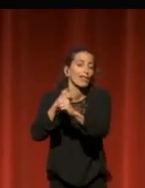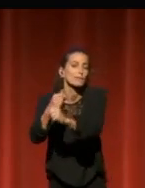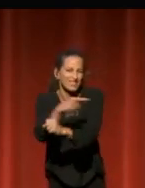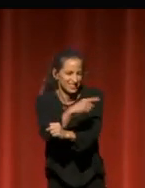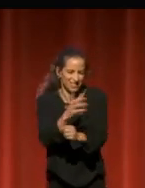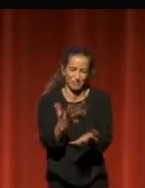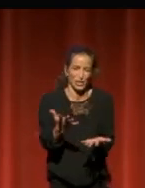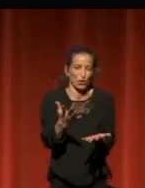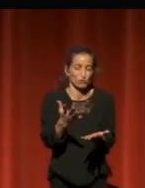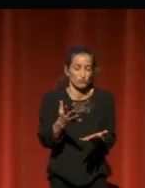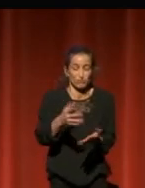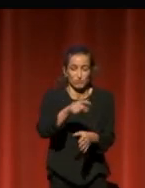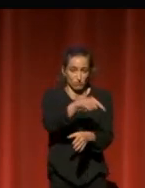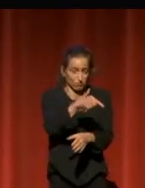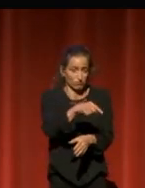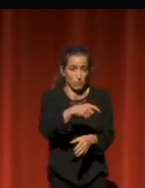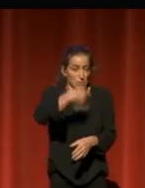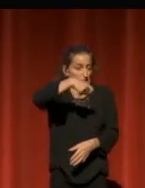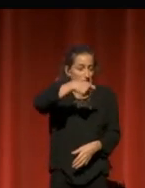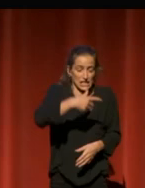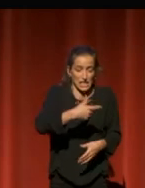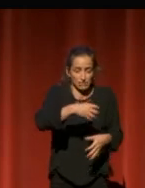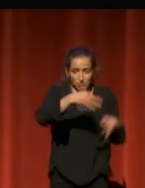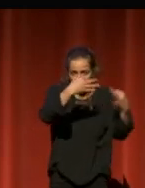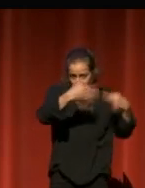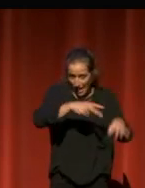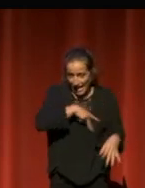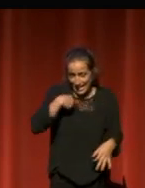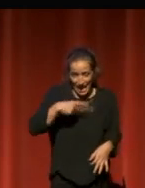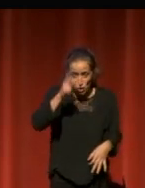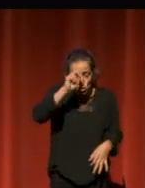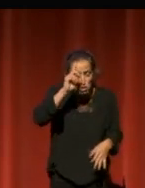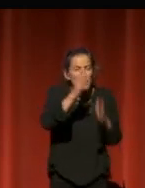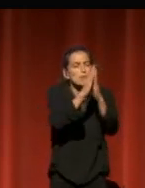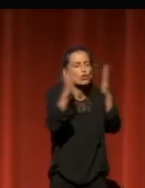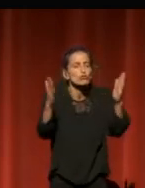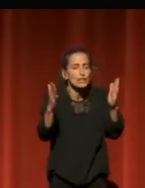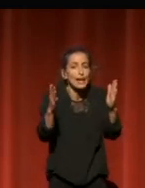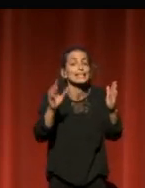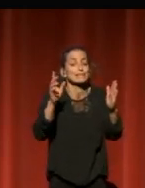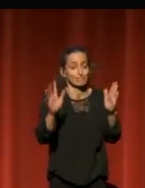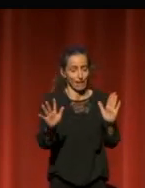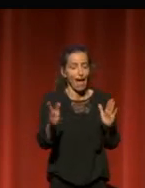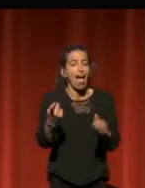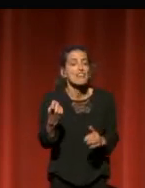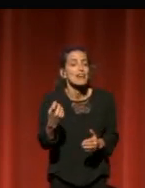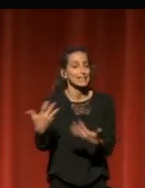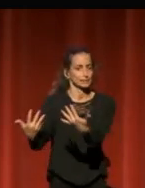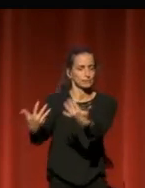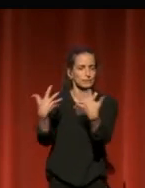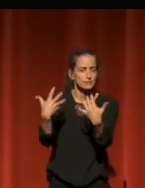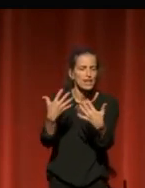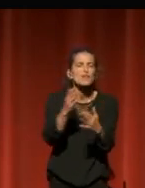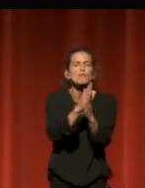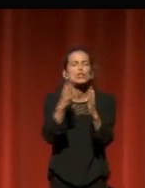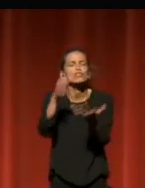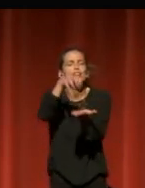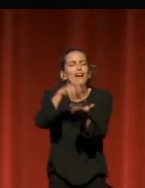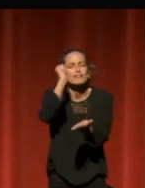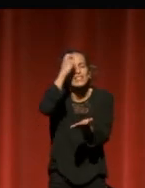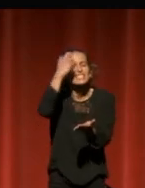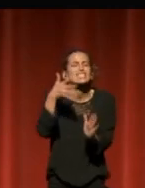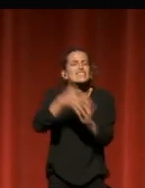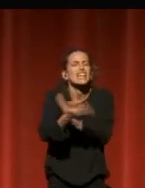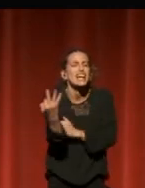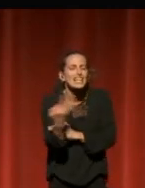encima que les diga qué es. ¿Cómo tienen que conducirse? ¿Hasta dónde tienen que llegar con